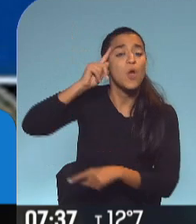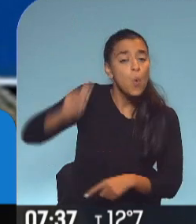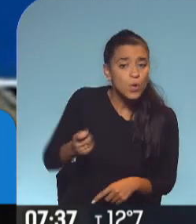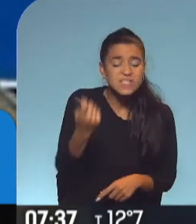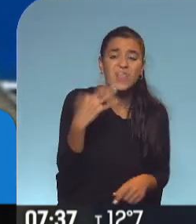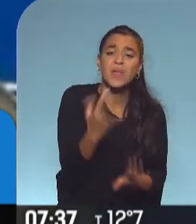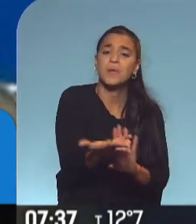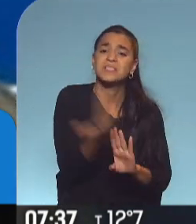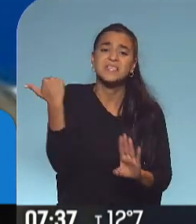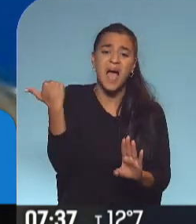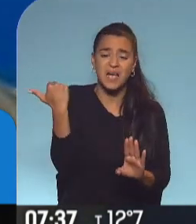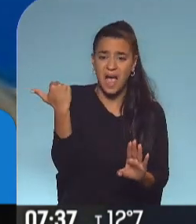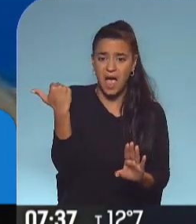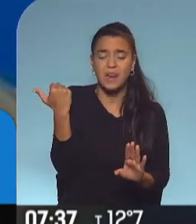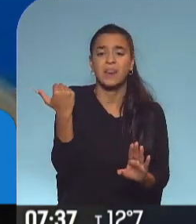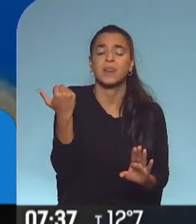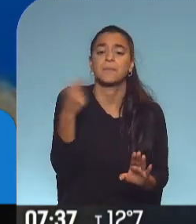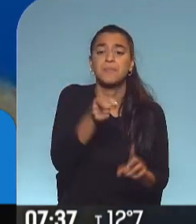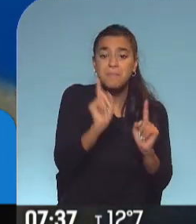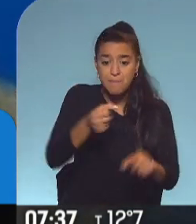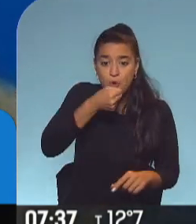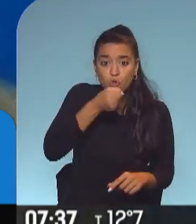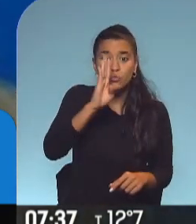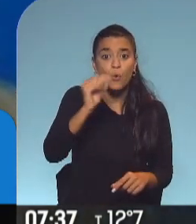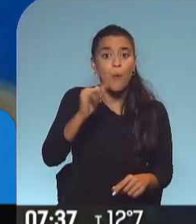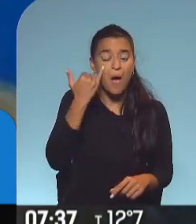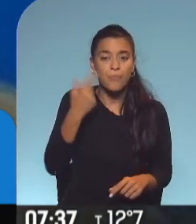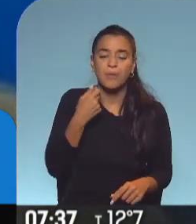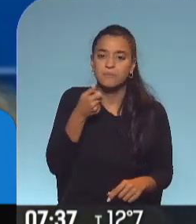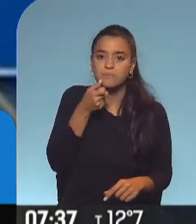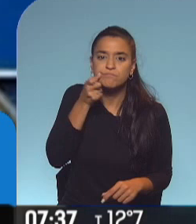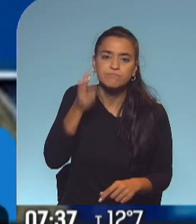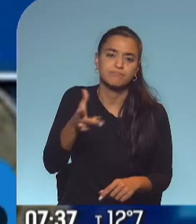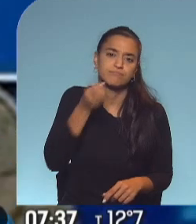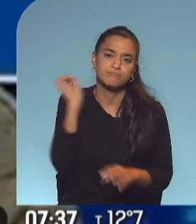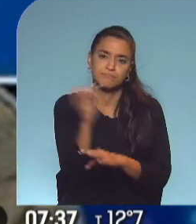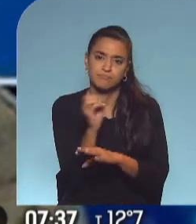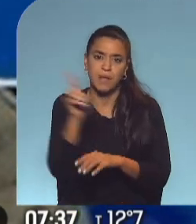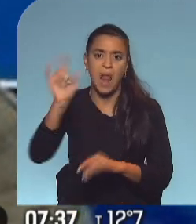eliminar los fragmentos en los que Babi Etchecopar agrede a la joven.